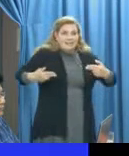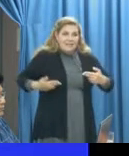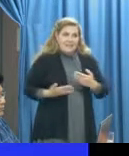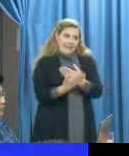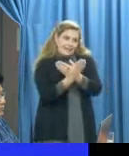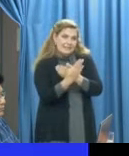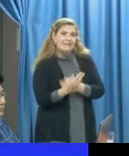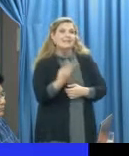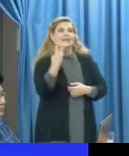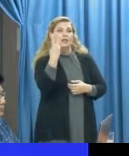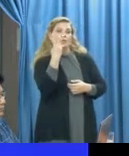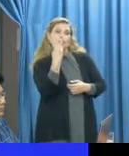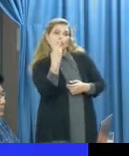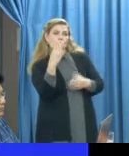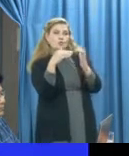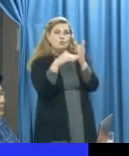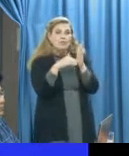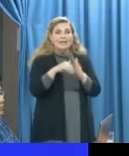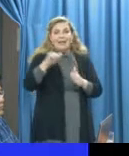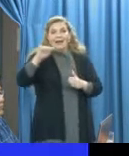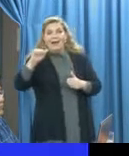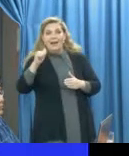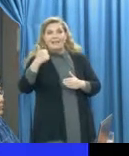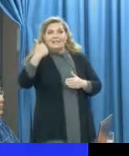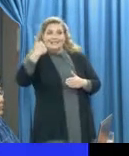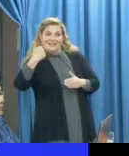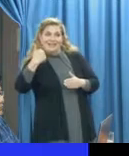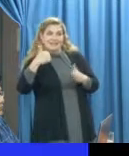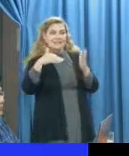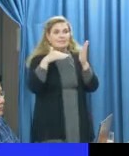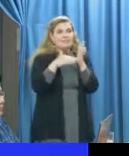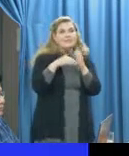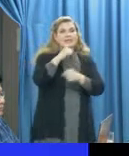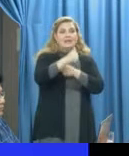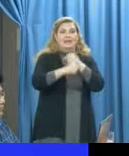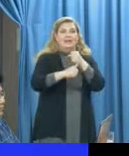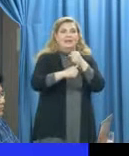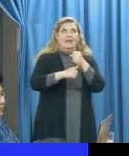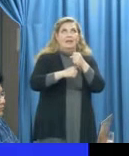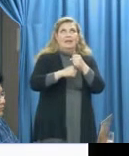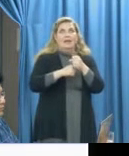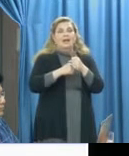a 6,000 niños con sordera al año.